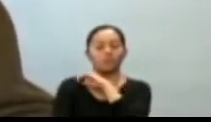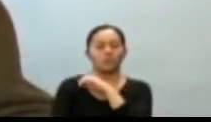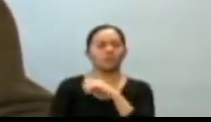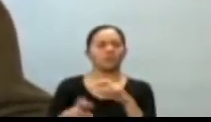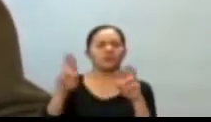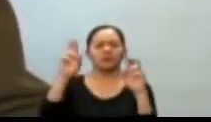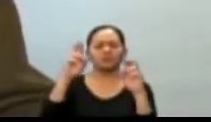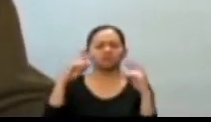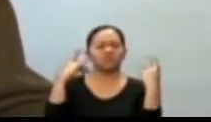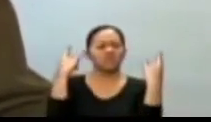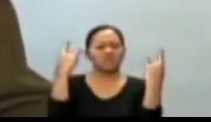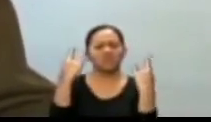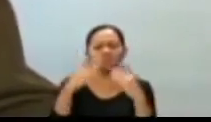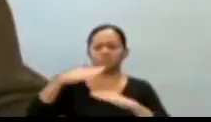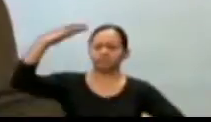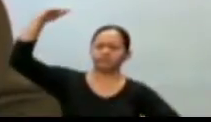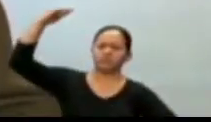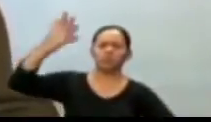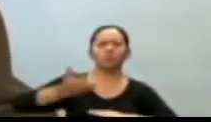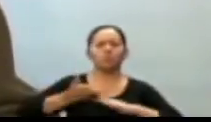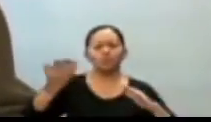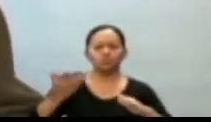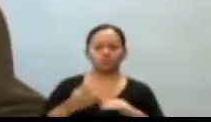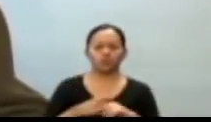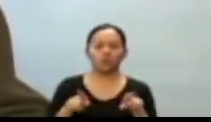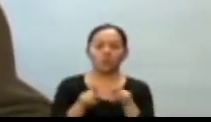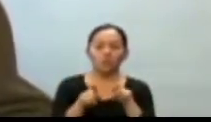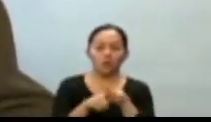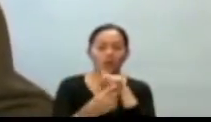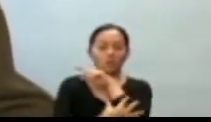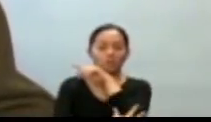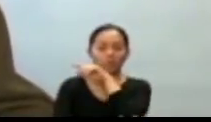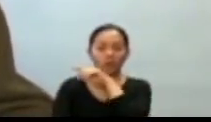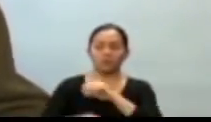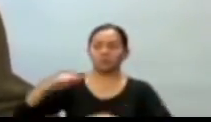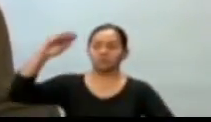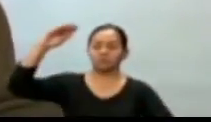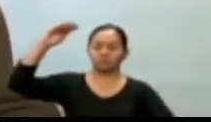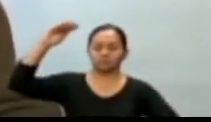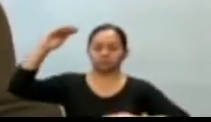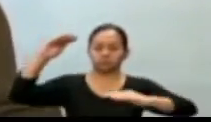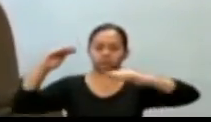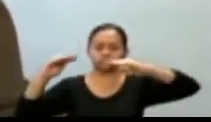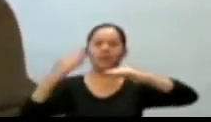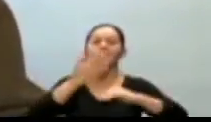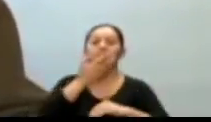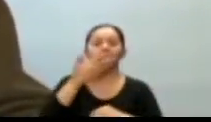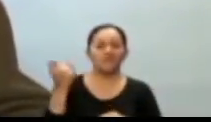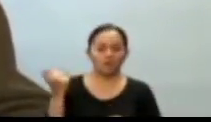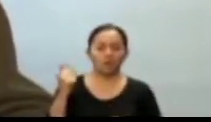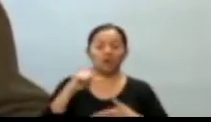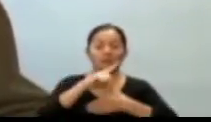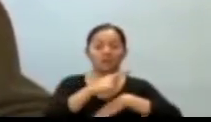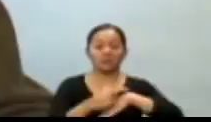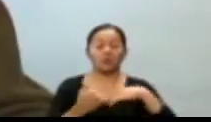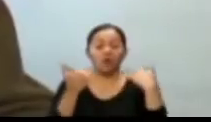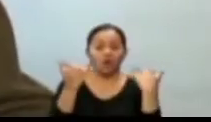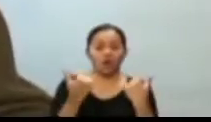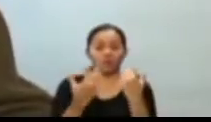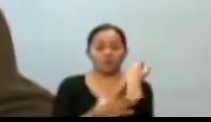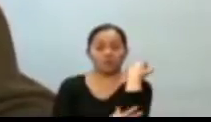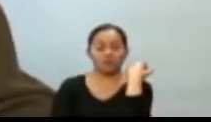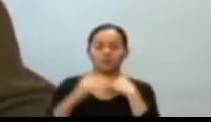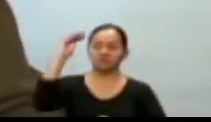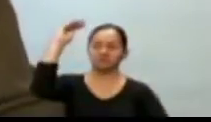evidentes. La reducción de la pobreza en el Ecuador es extraordinaria, es uno de los países que más ha reducido la pobreza